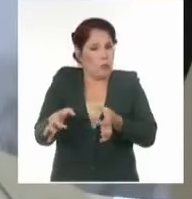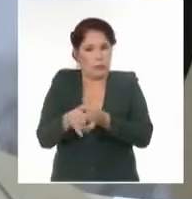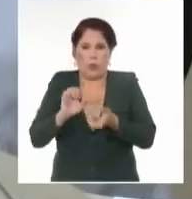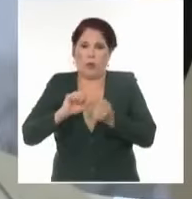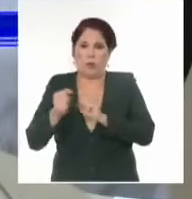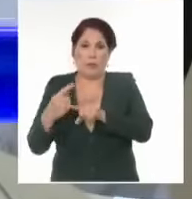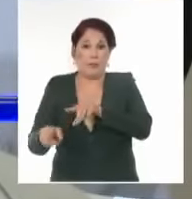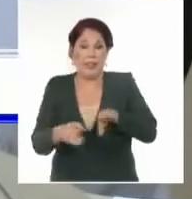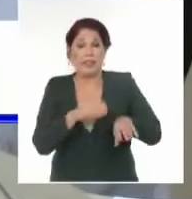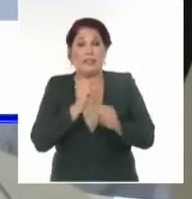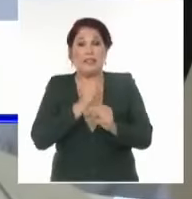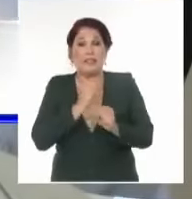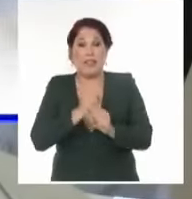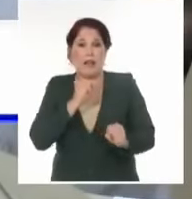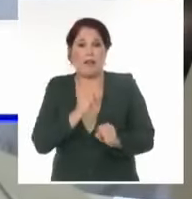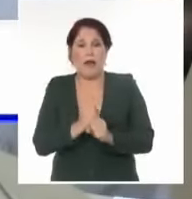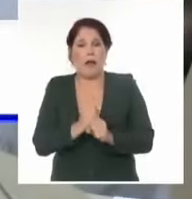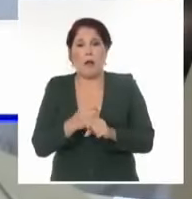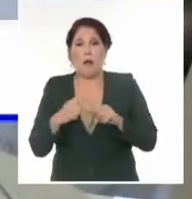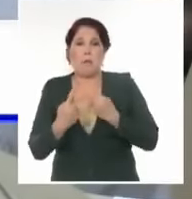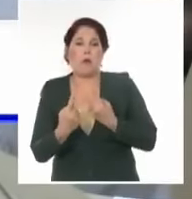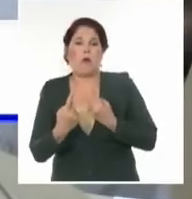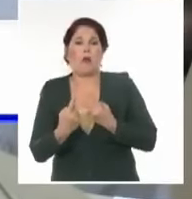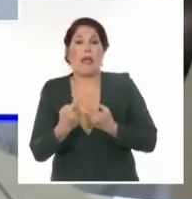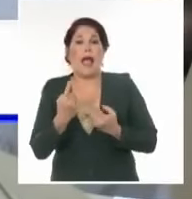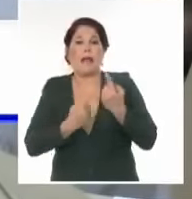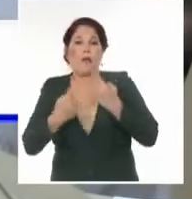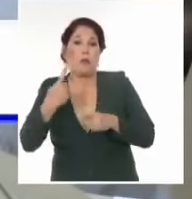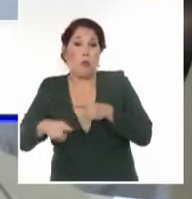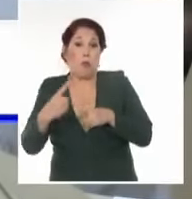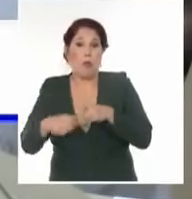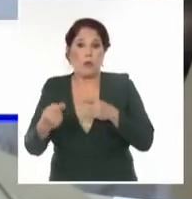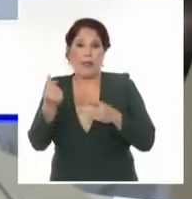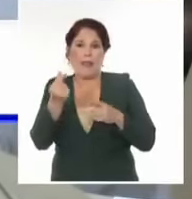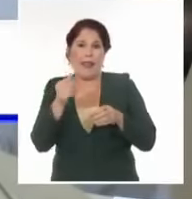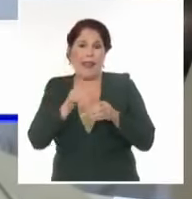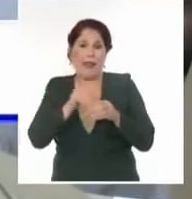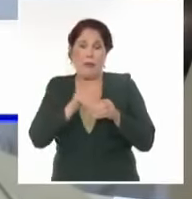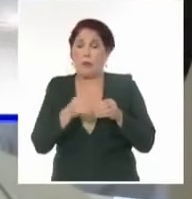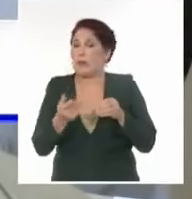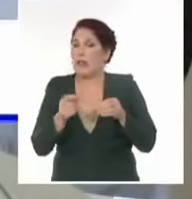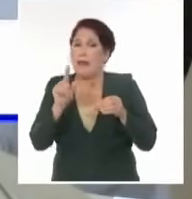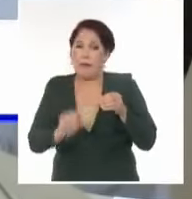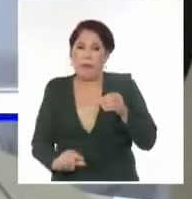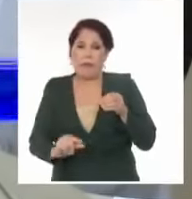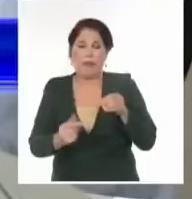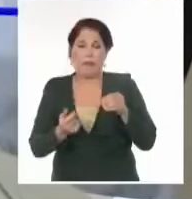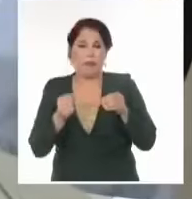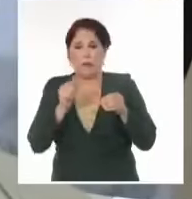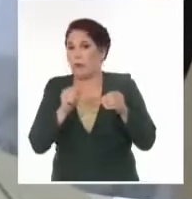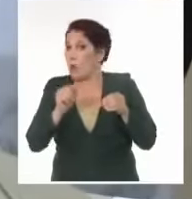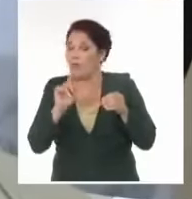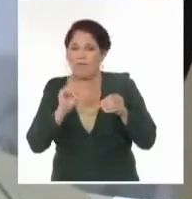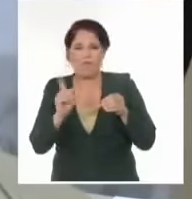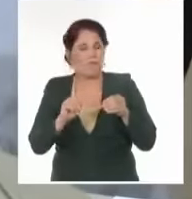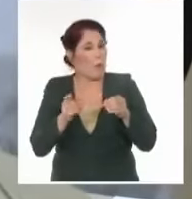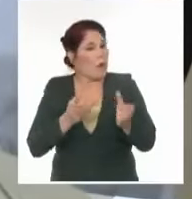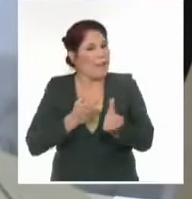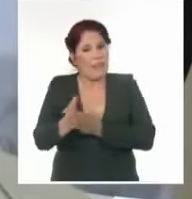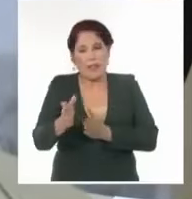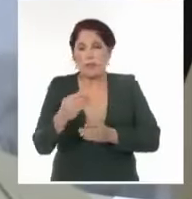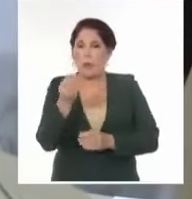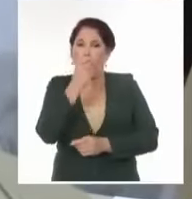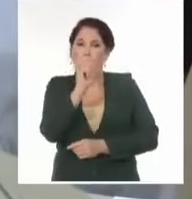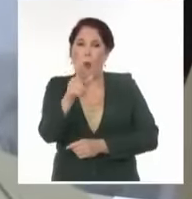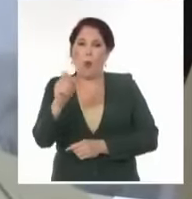trabajar intensamente para bajar el déficit presupuestario, porque el déficit presupuestario es el alimento más directo que tenemos hoy